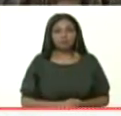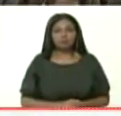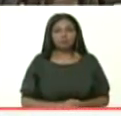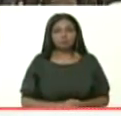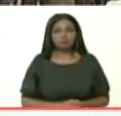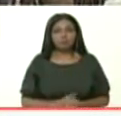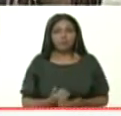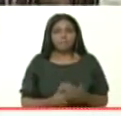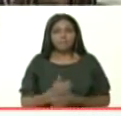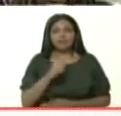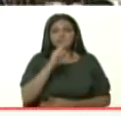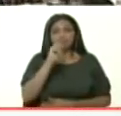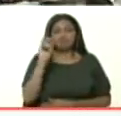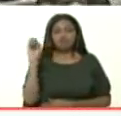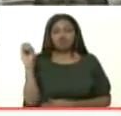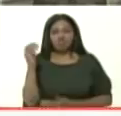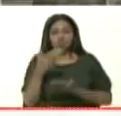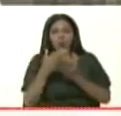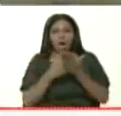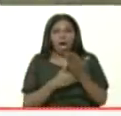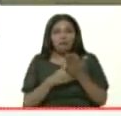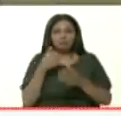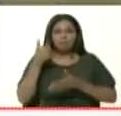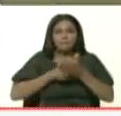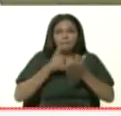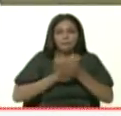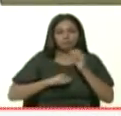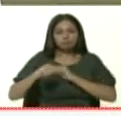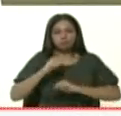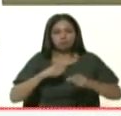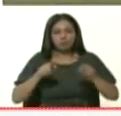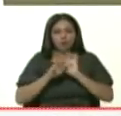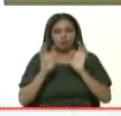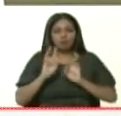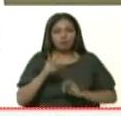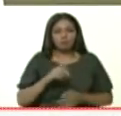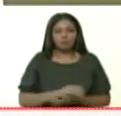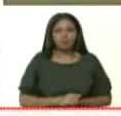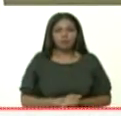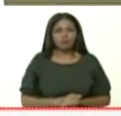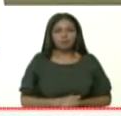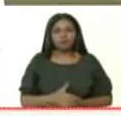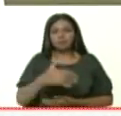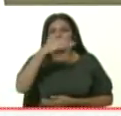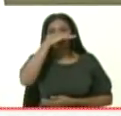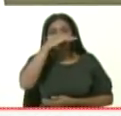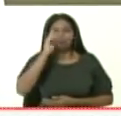Más de 200 excombatientes desmovilizados de la FARC,